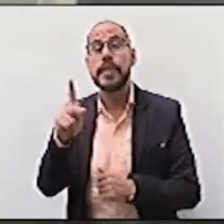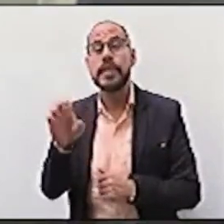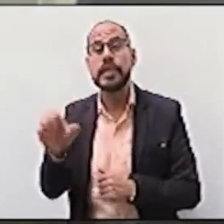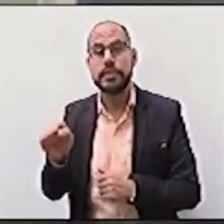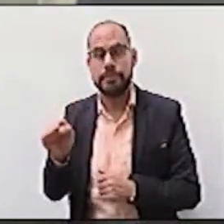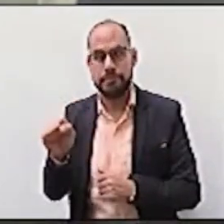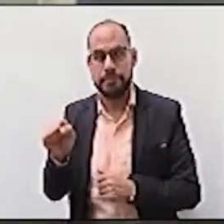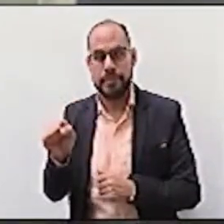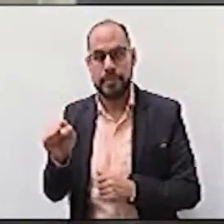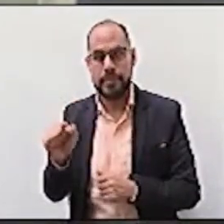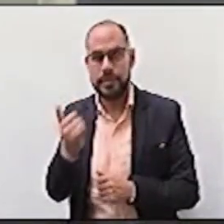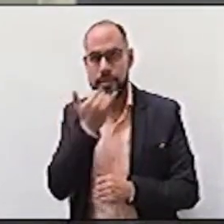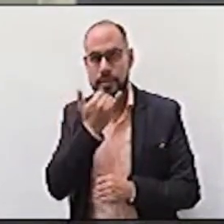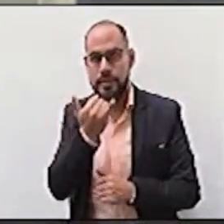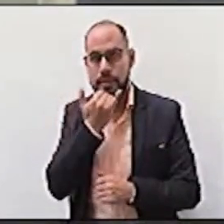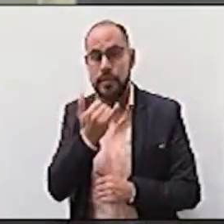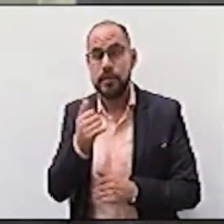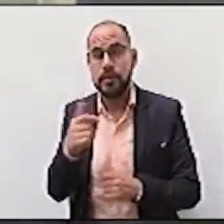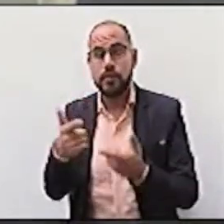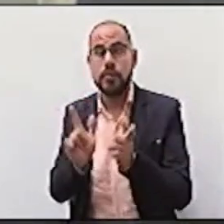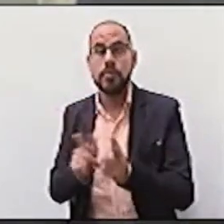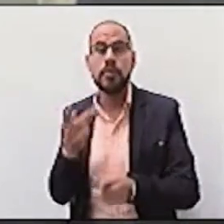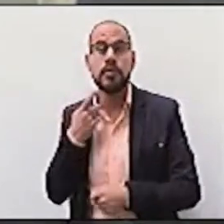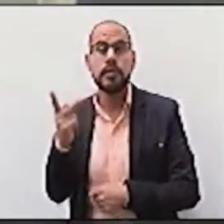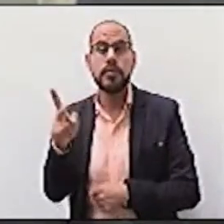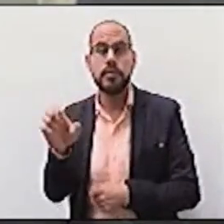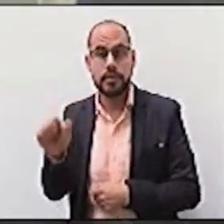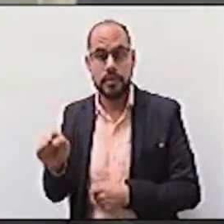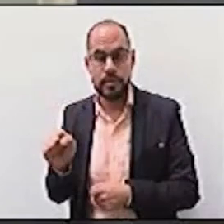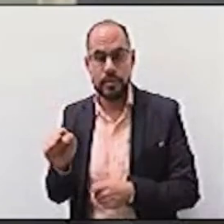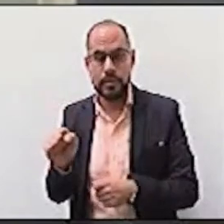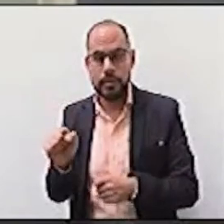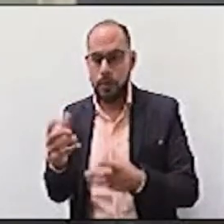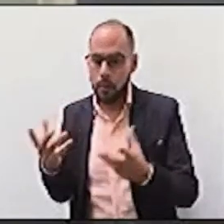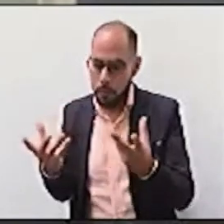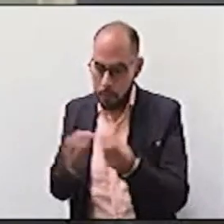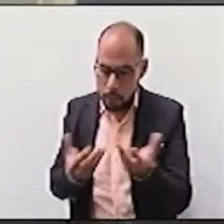alcanzaba para la mayoría constitucional que se requiere